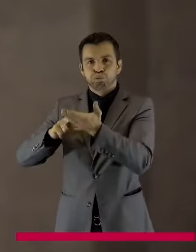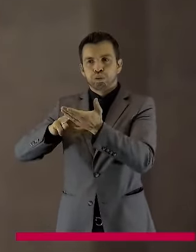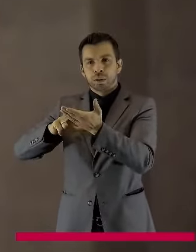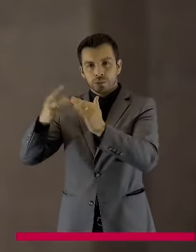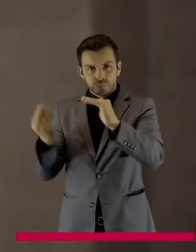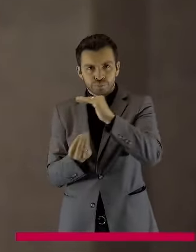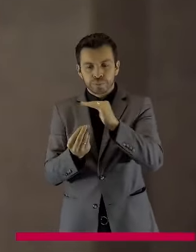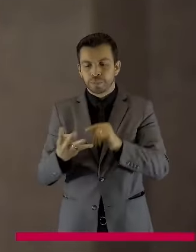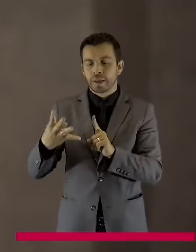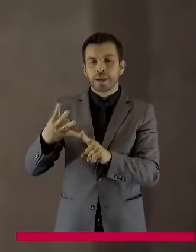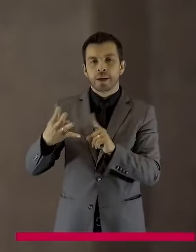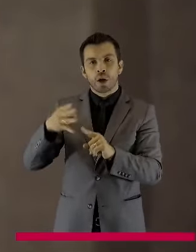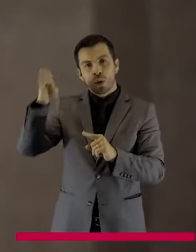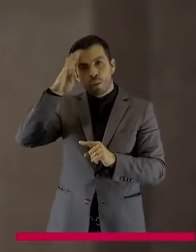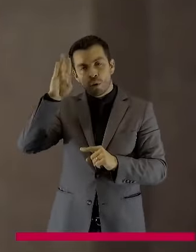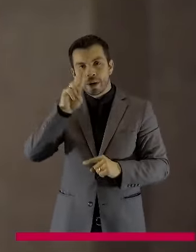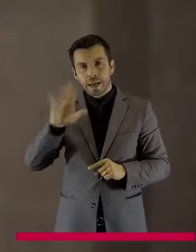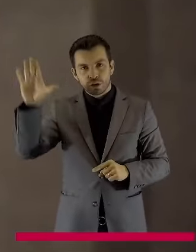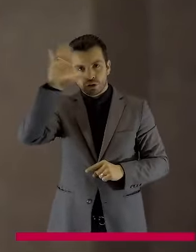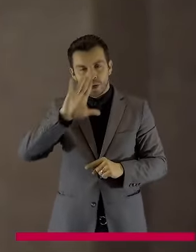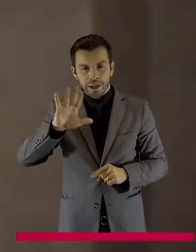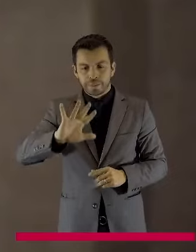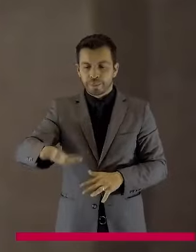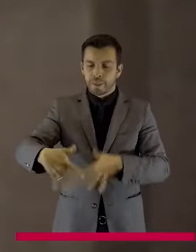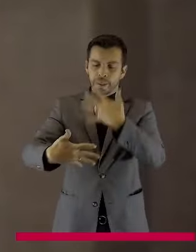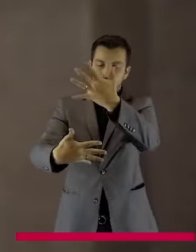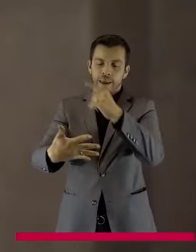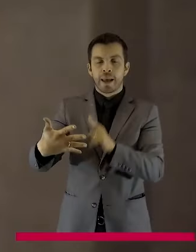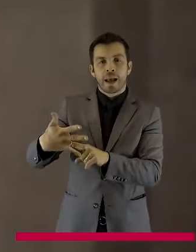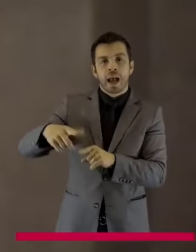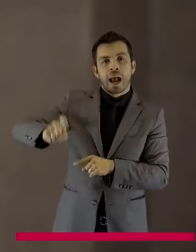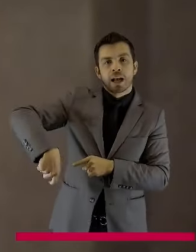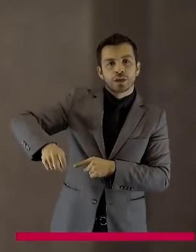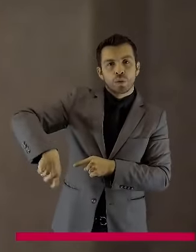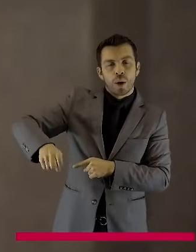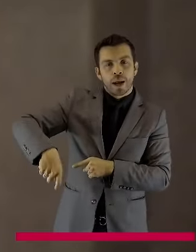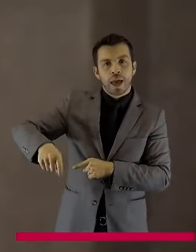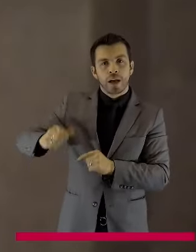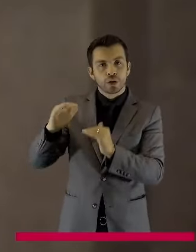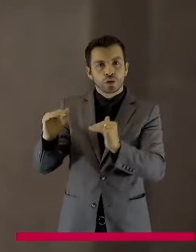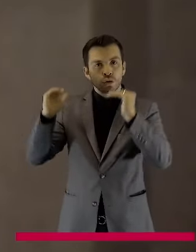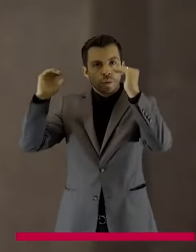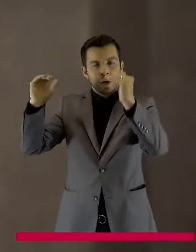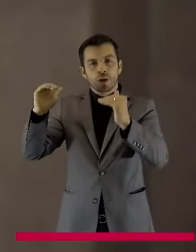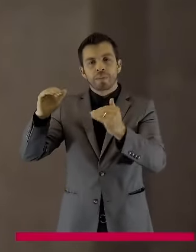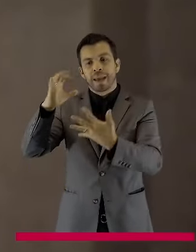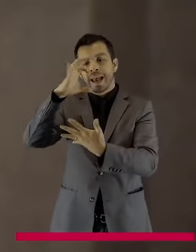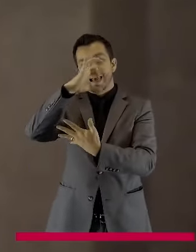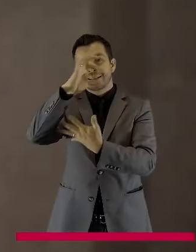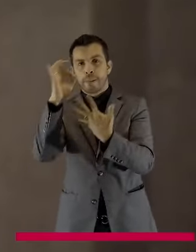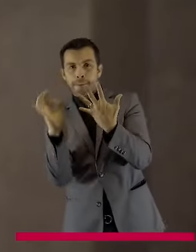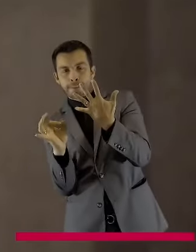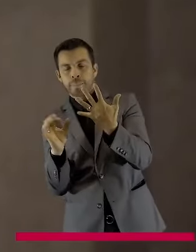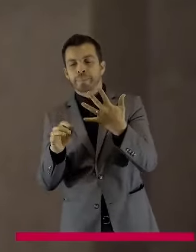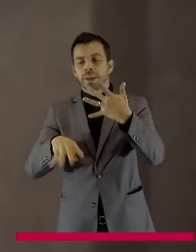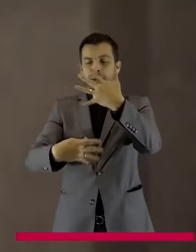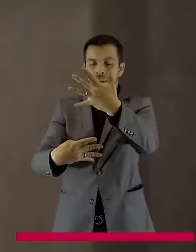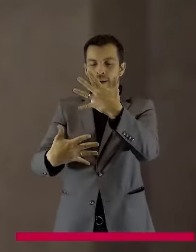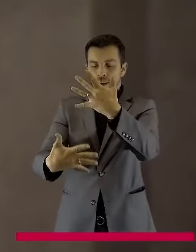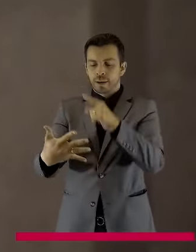Policía Nacional, la Escuela Superior de Administración Pública, ESAT, y la Unidad